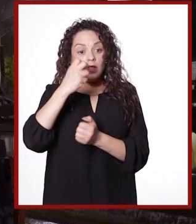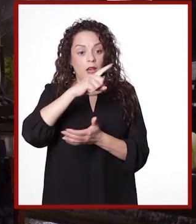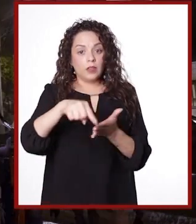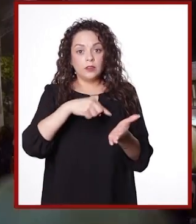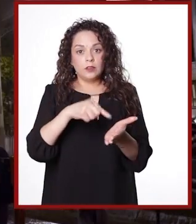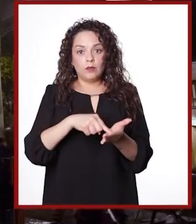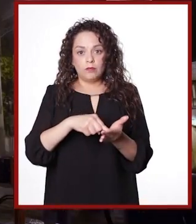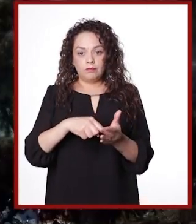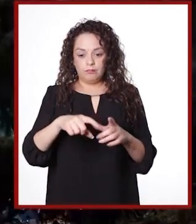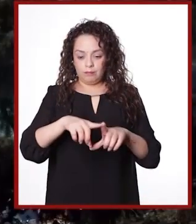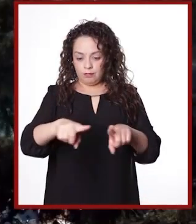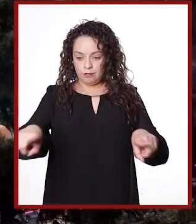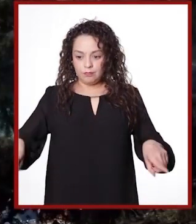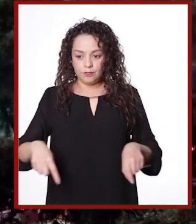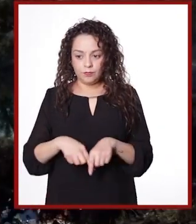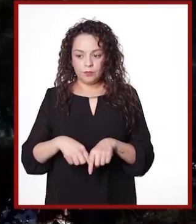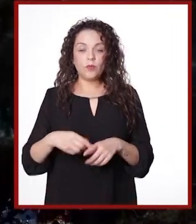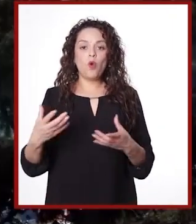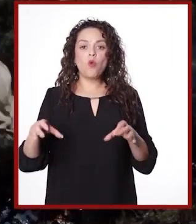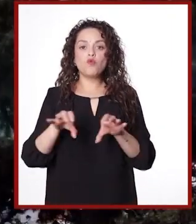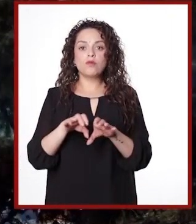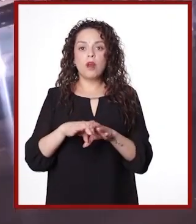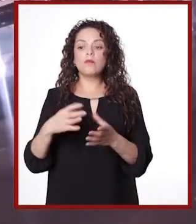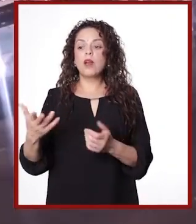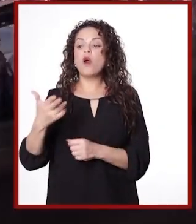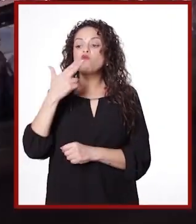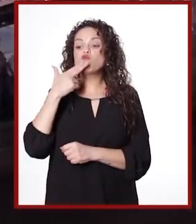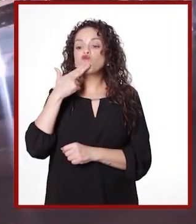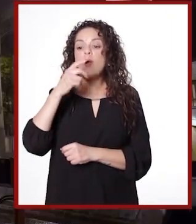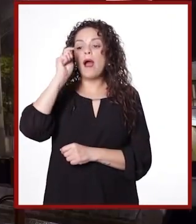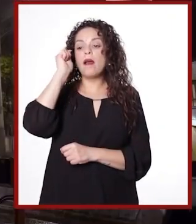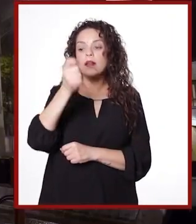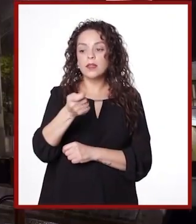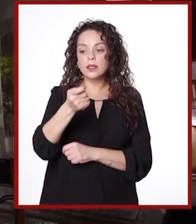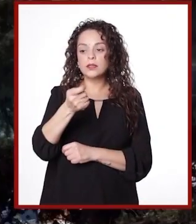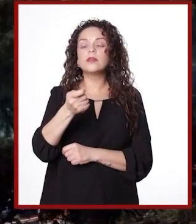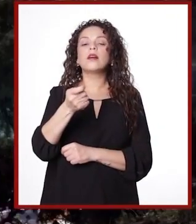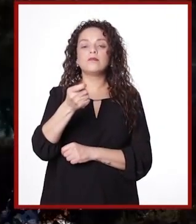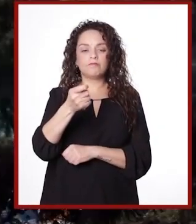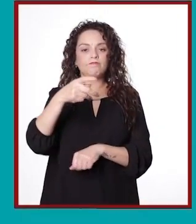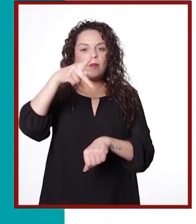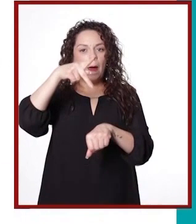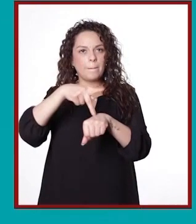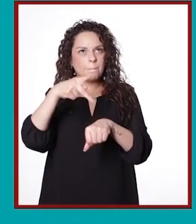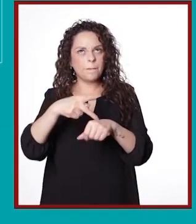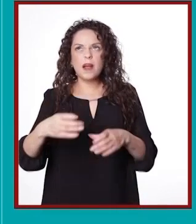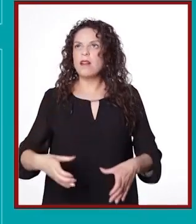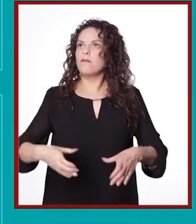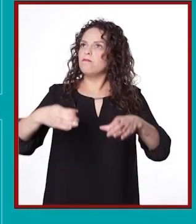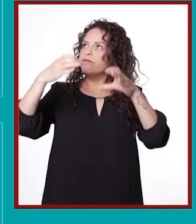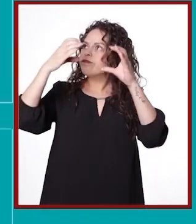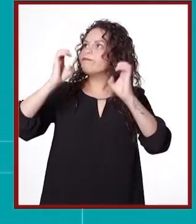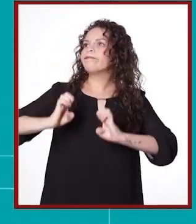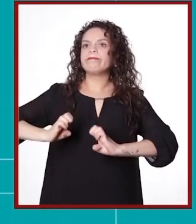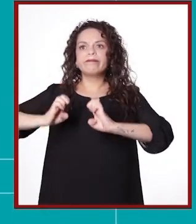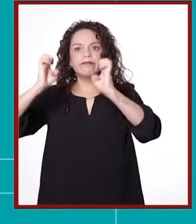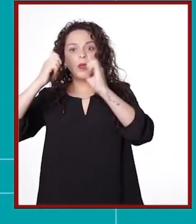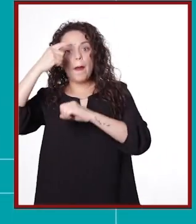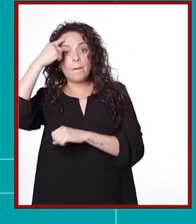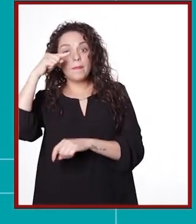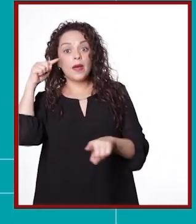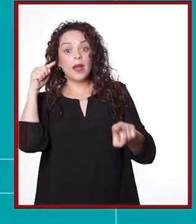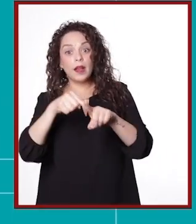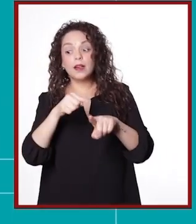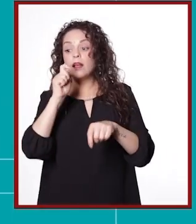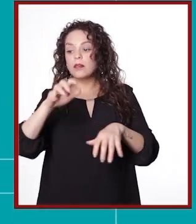verdes utilizando al enemigo, o sea, al concreto, a las edificaciones, a la construcción, como soporte para volver